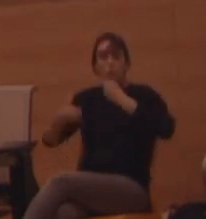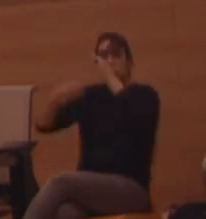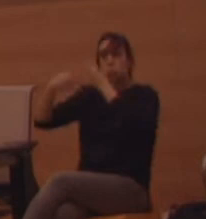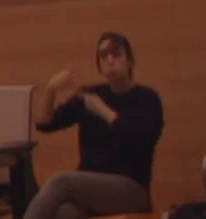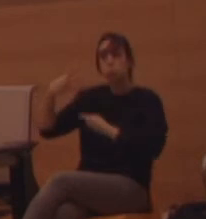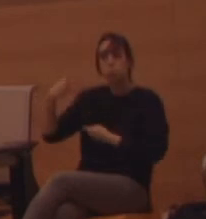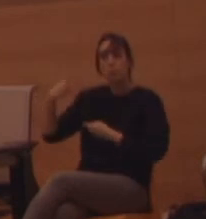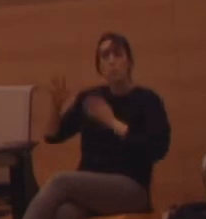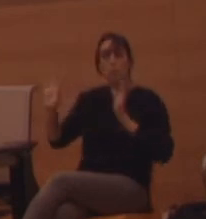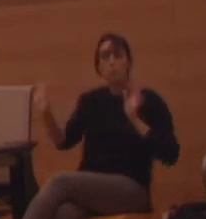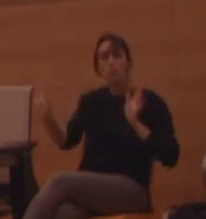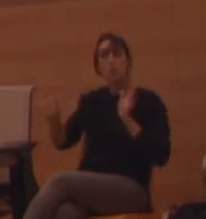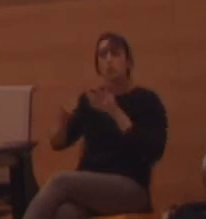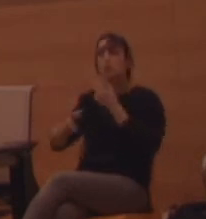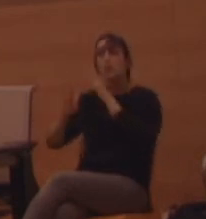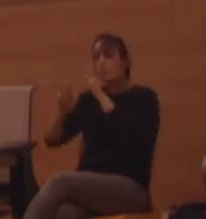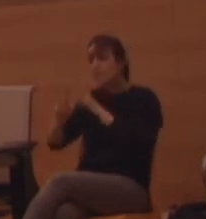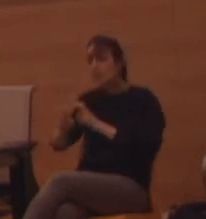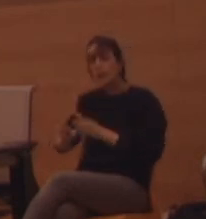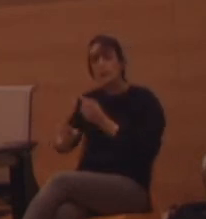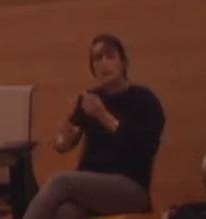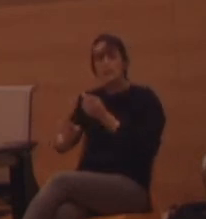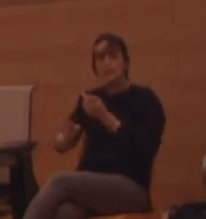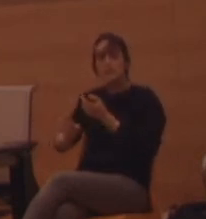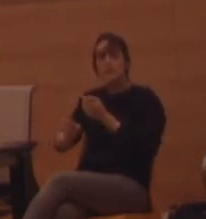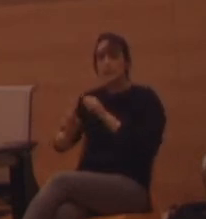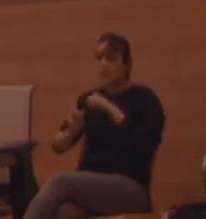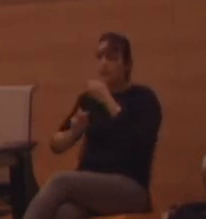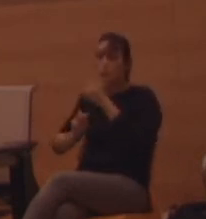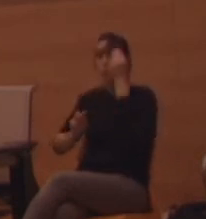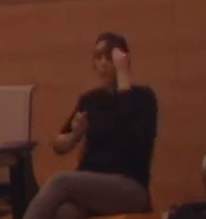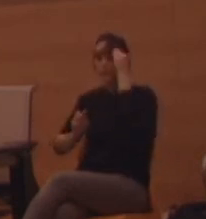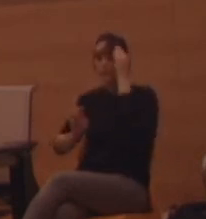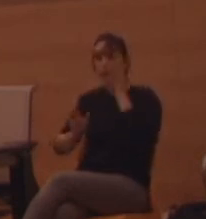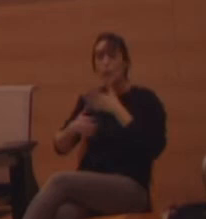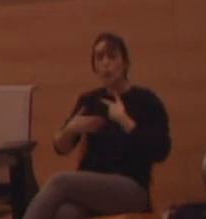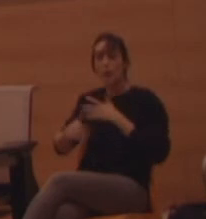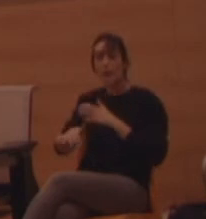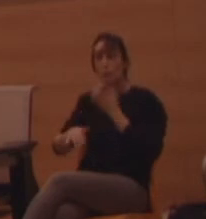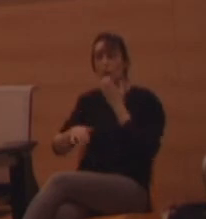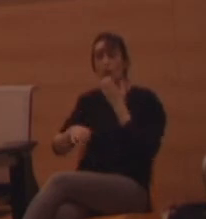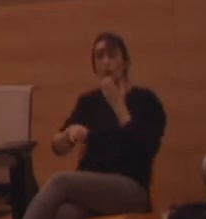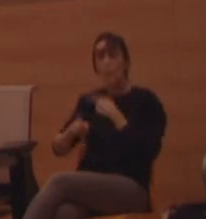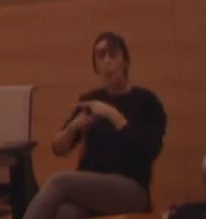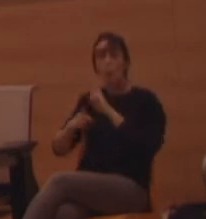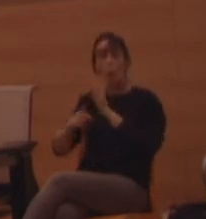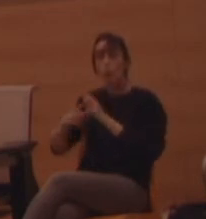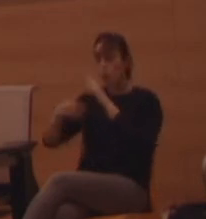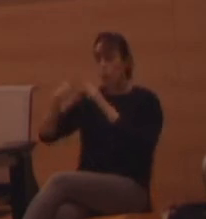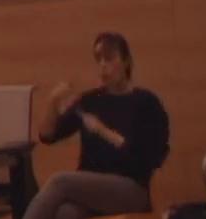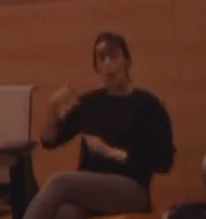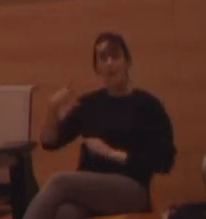buscáis bibliografía, y por ejemplo cualquiera de estos 4 productos en pies